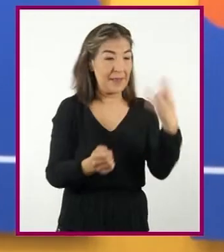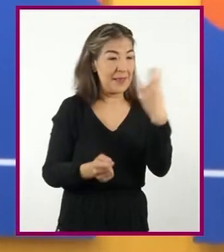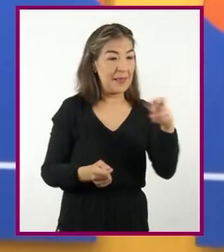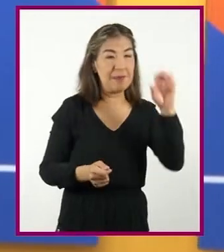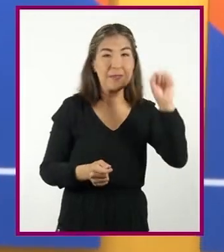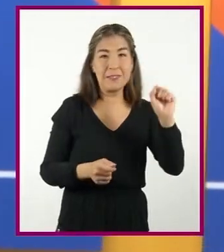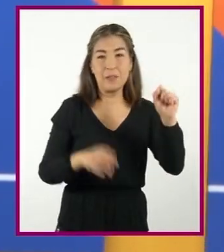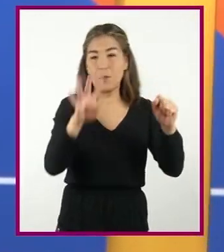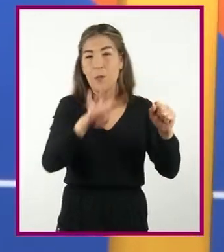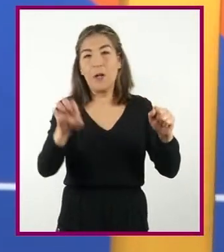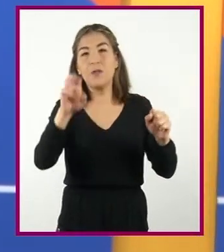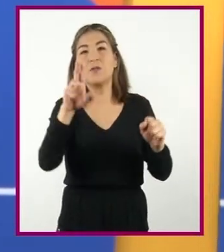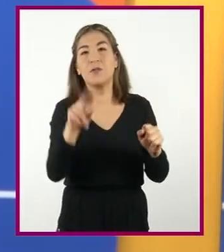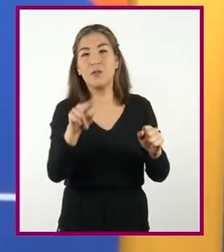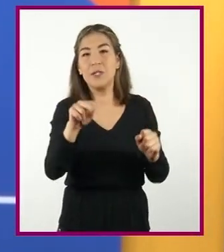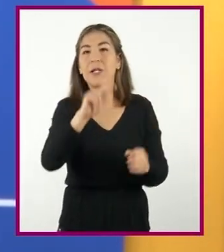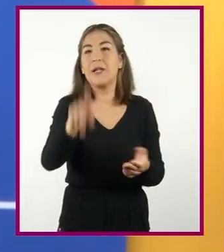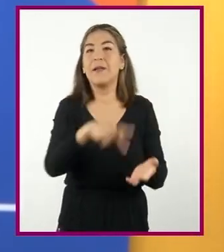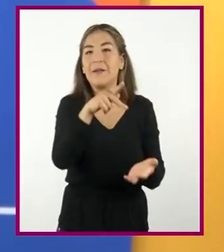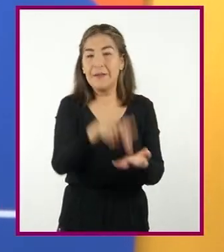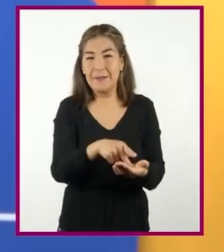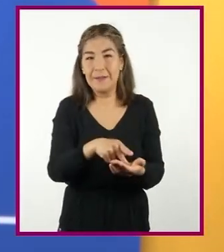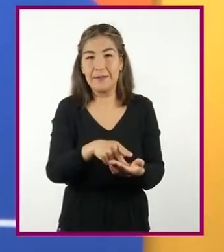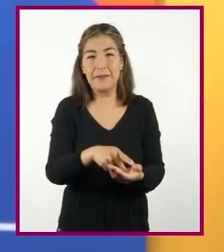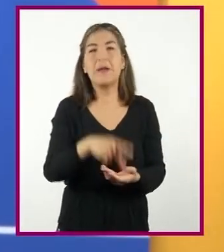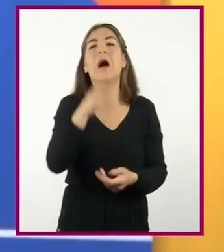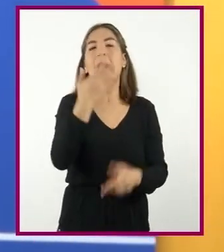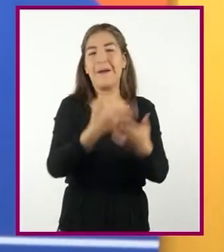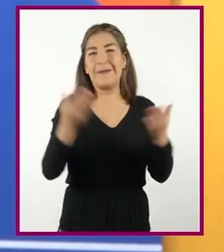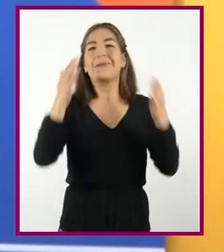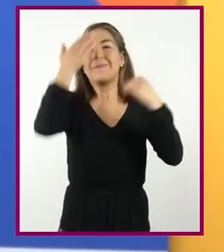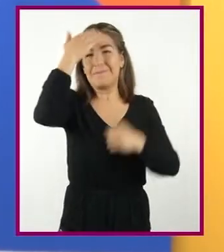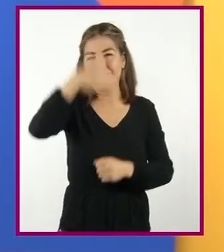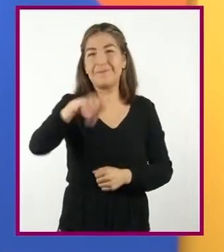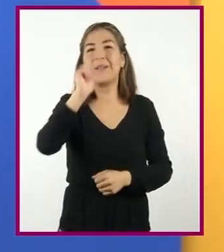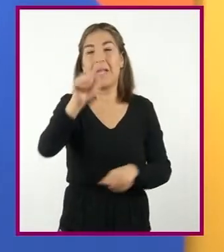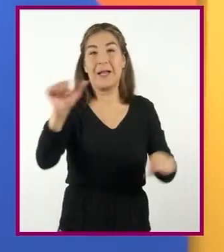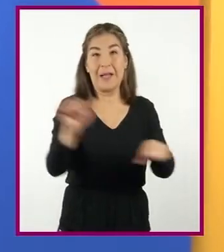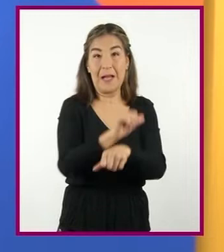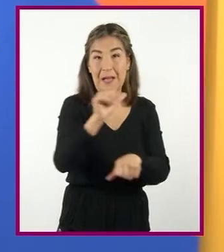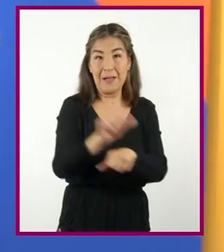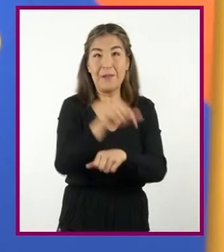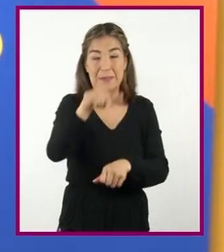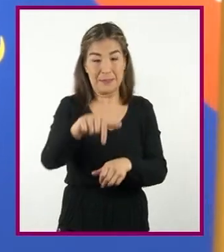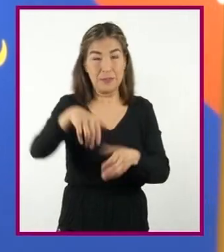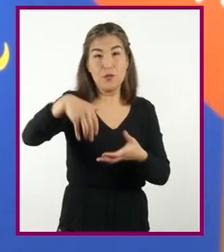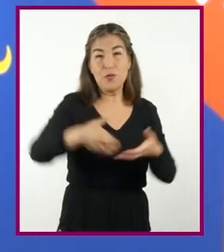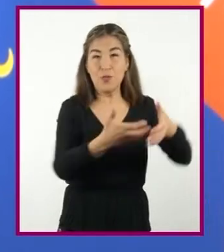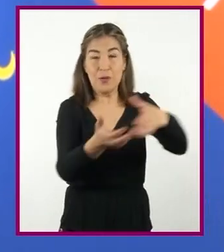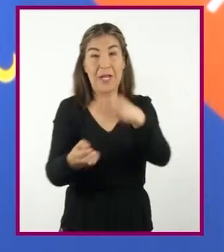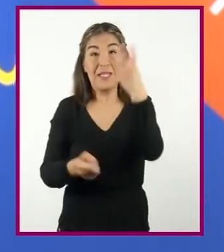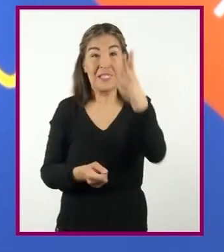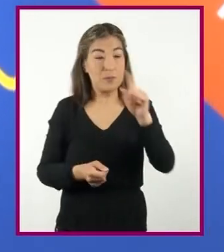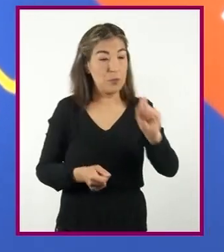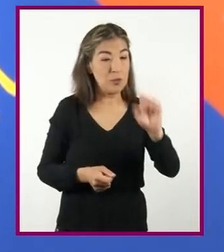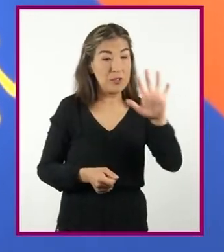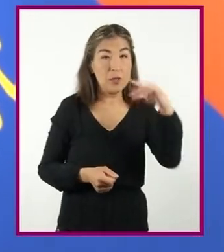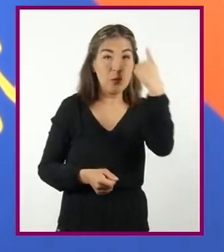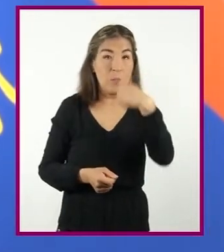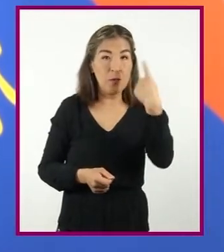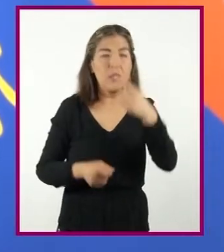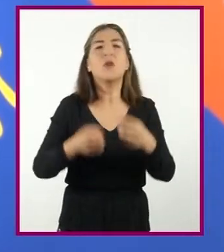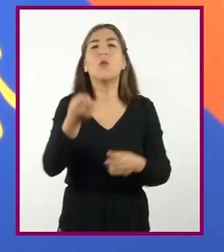360 y 480 kilómetros. Ahora sabemos que el automóvil en 3.5 horas